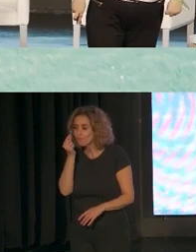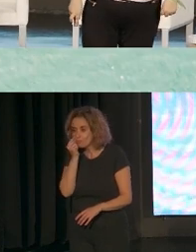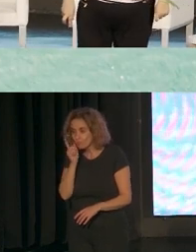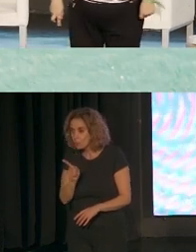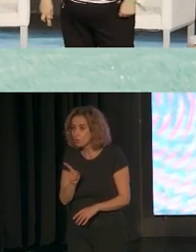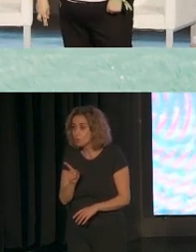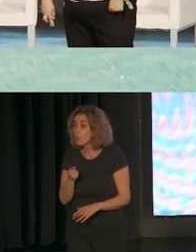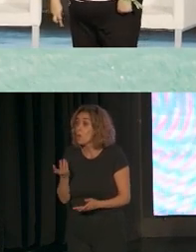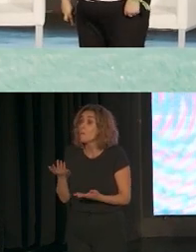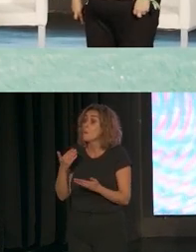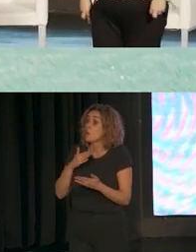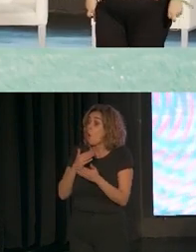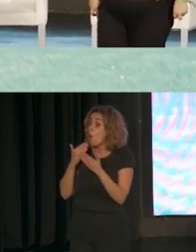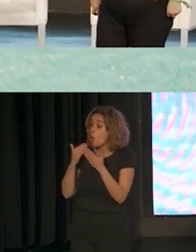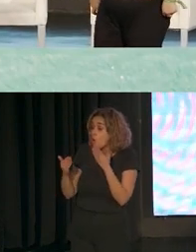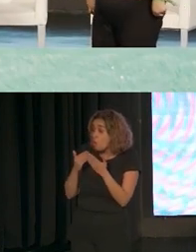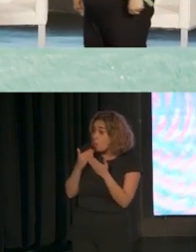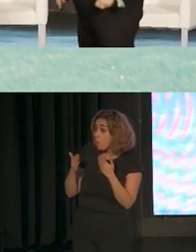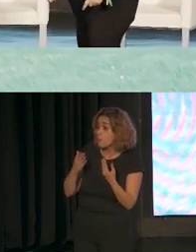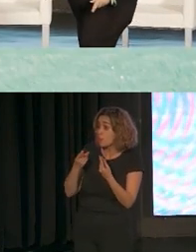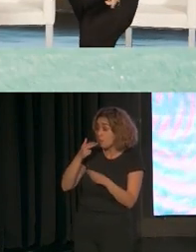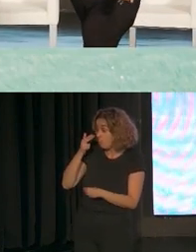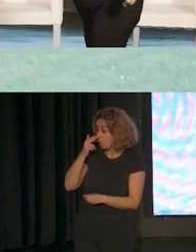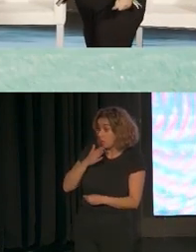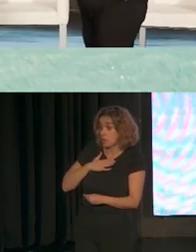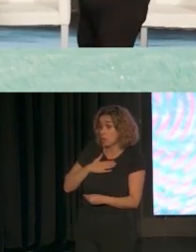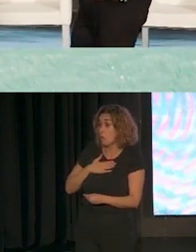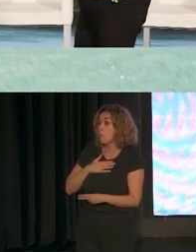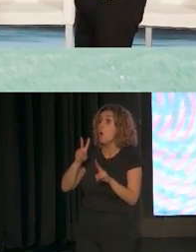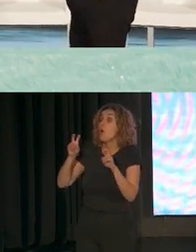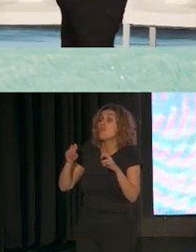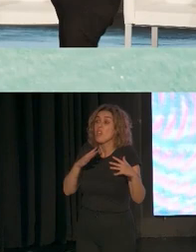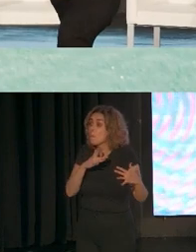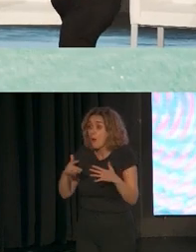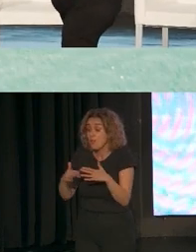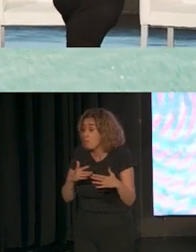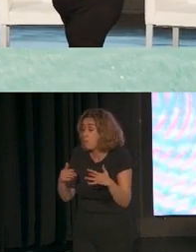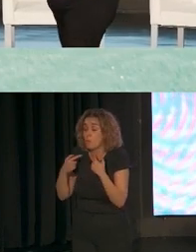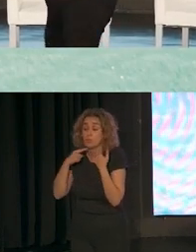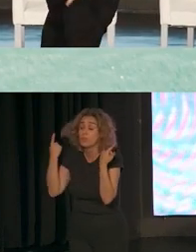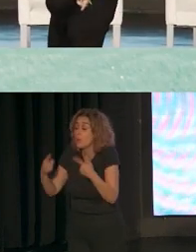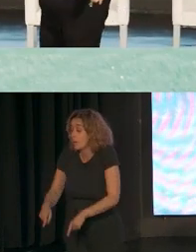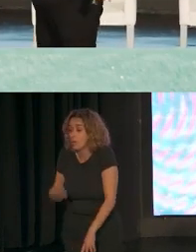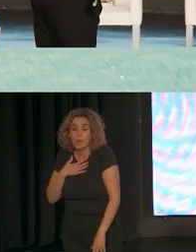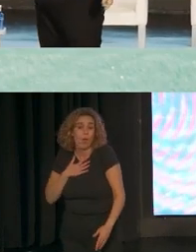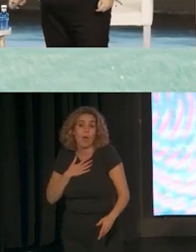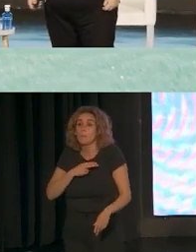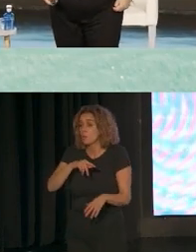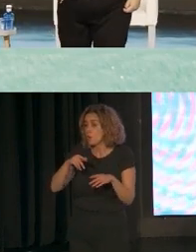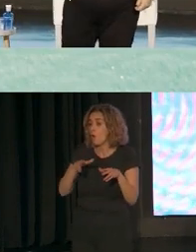pero se perdieron conversaciones interesantes conmigo sobre fútbol porque que a mí me encanta el fútbol y soy del